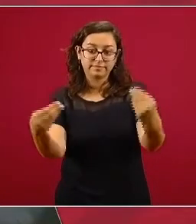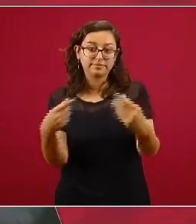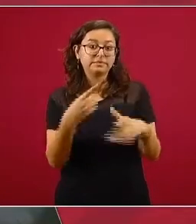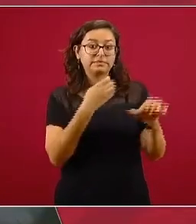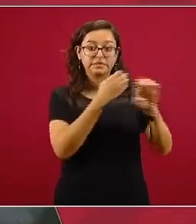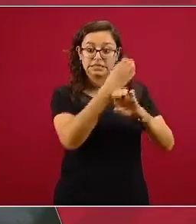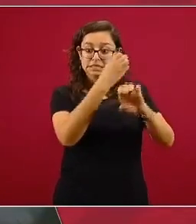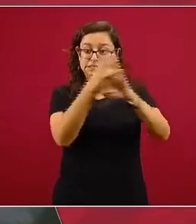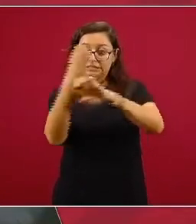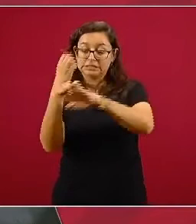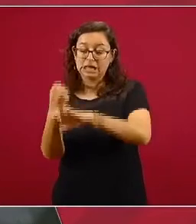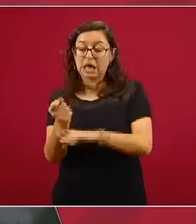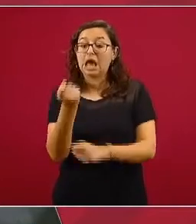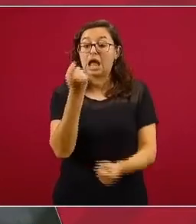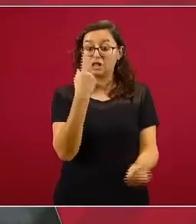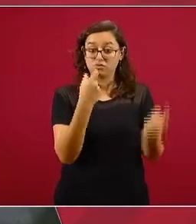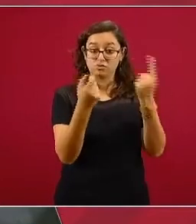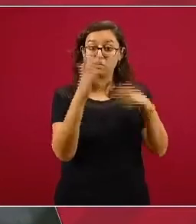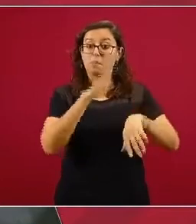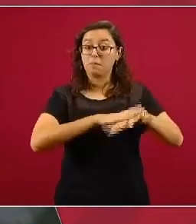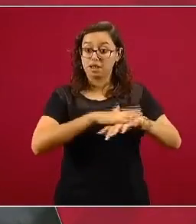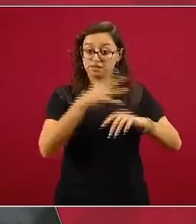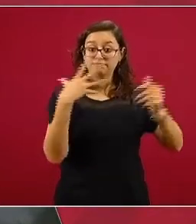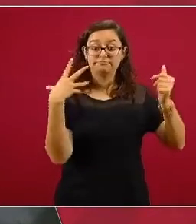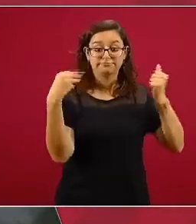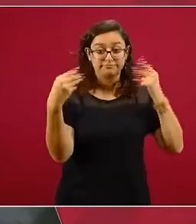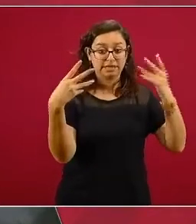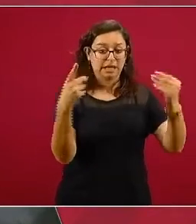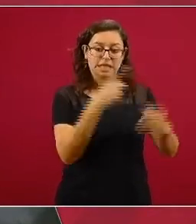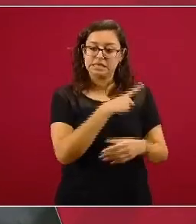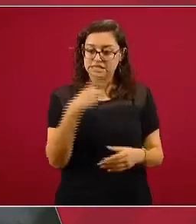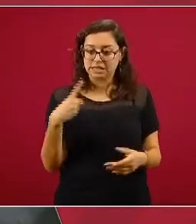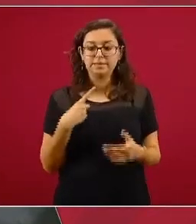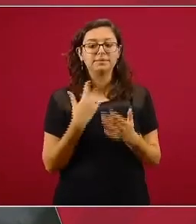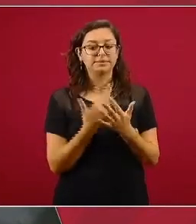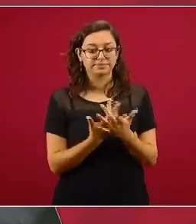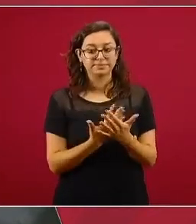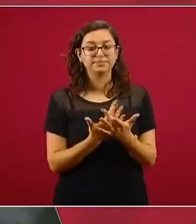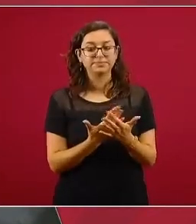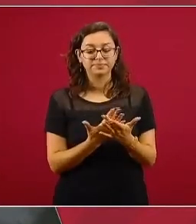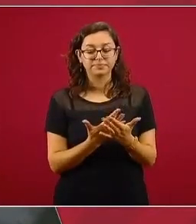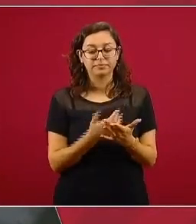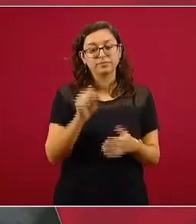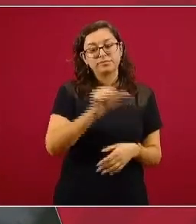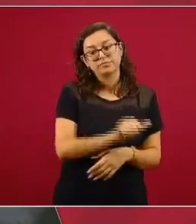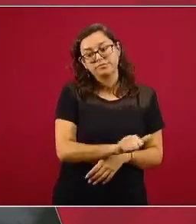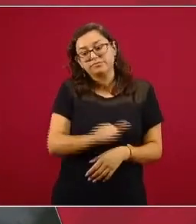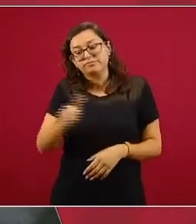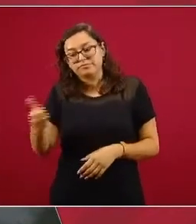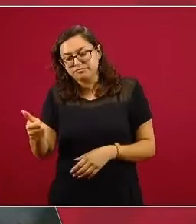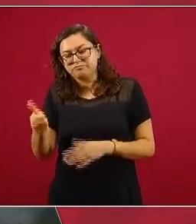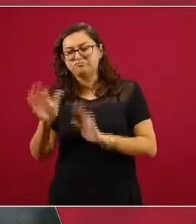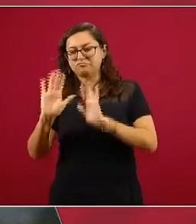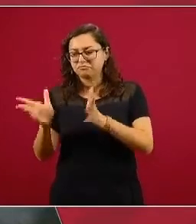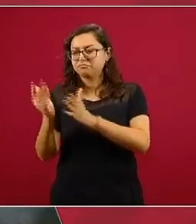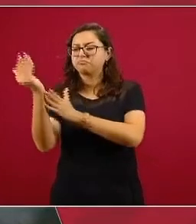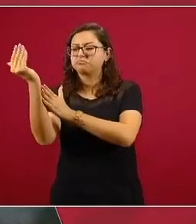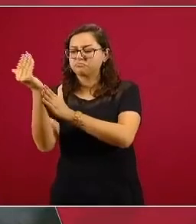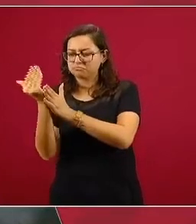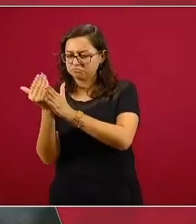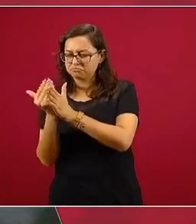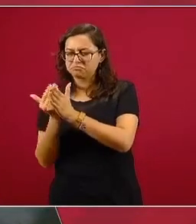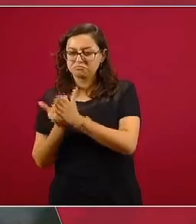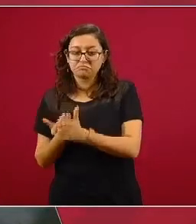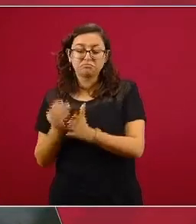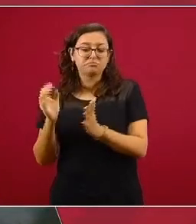aún tienen la transmisión más activa deberán esperar. Los estados que ya tienen una franca disminución, un